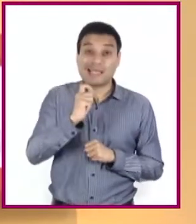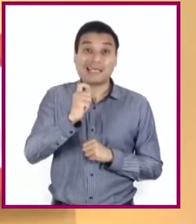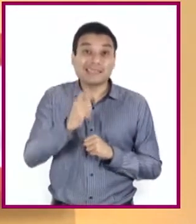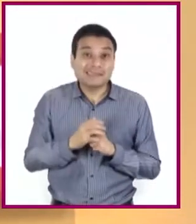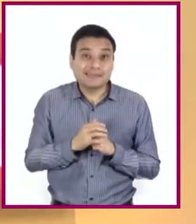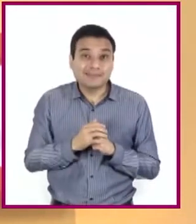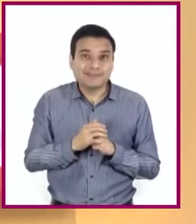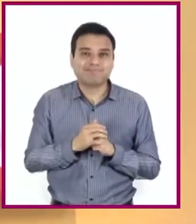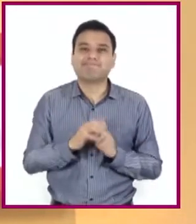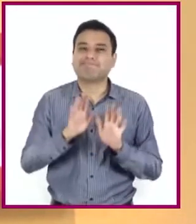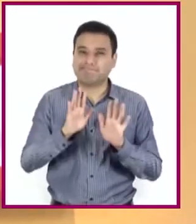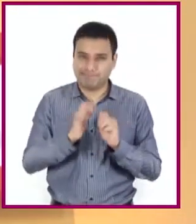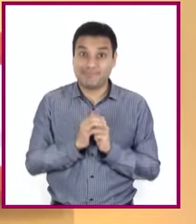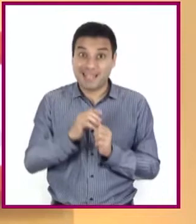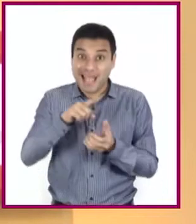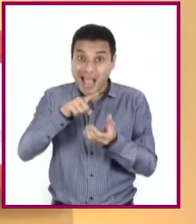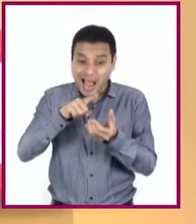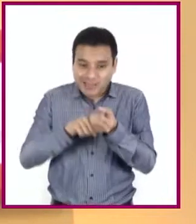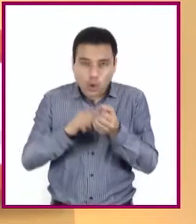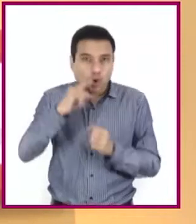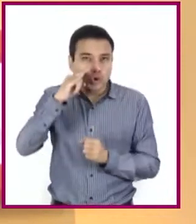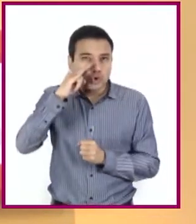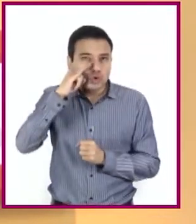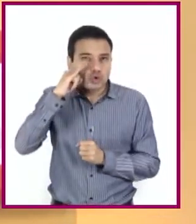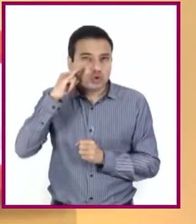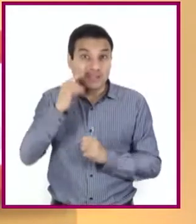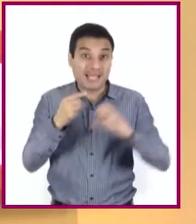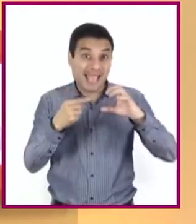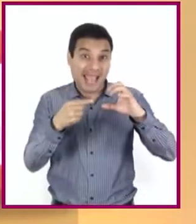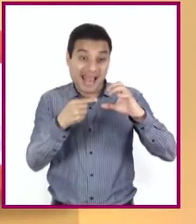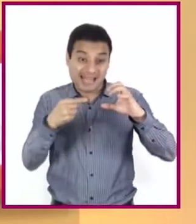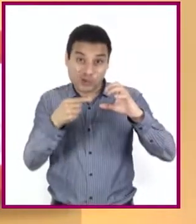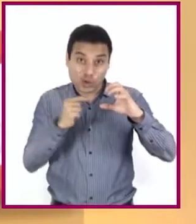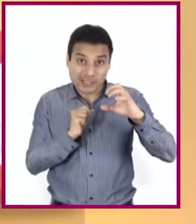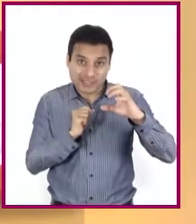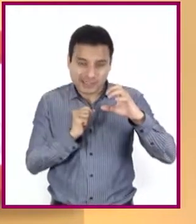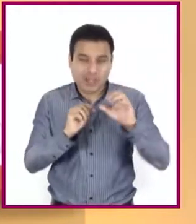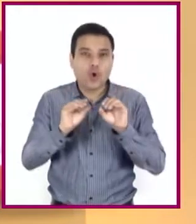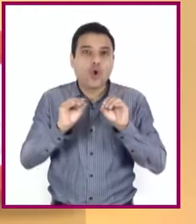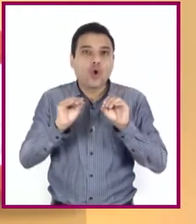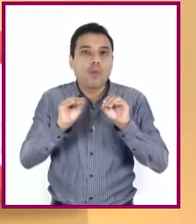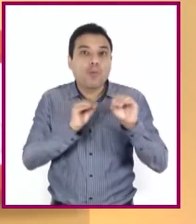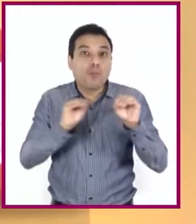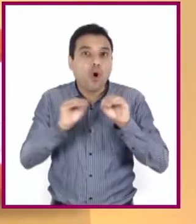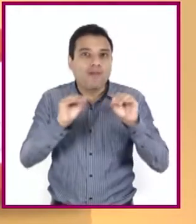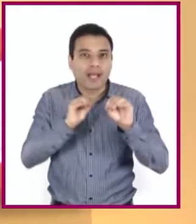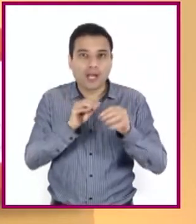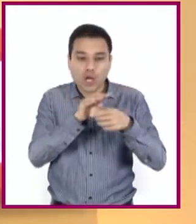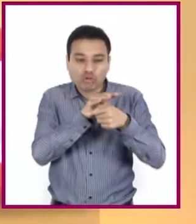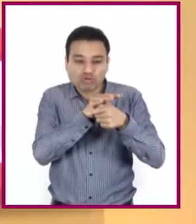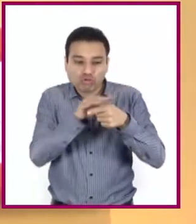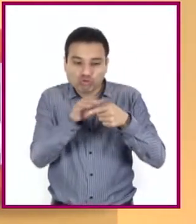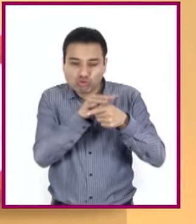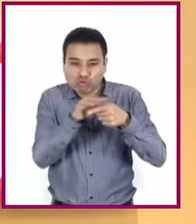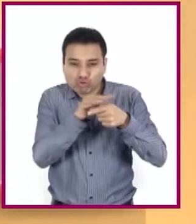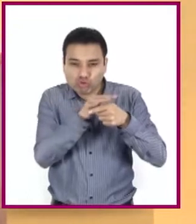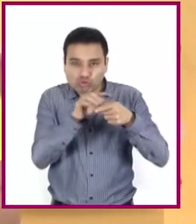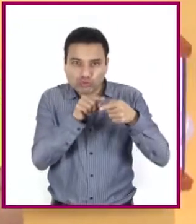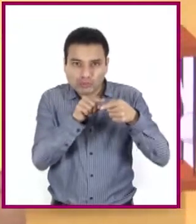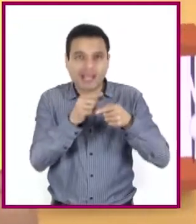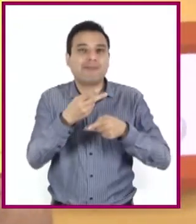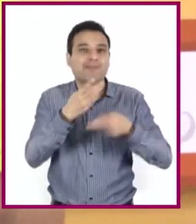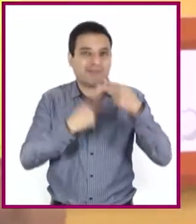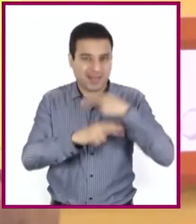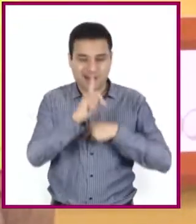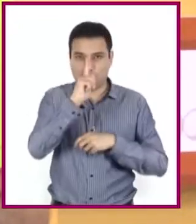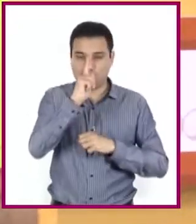generado por el movimiento de electrones que tienen carga negativa en el interior de los materiales conductores. La carga de un material